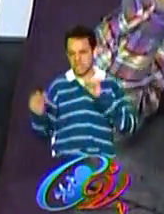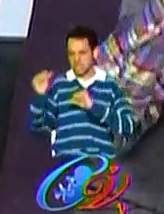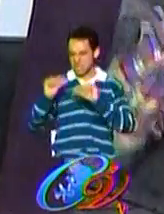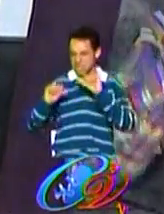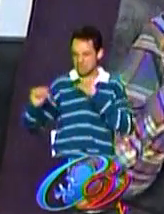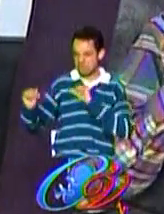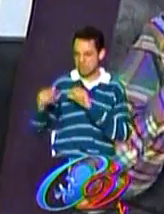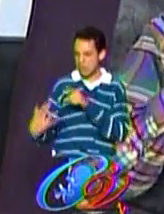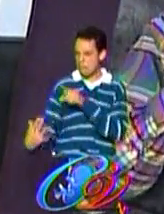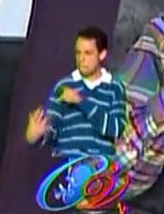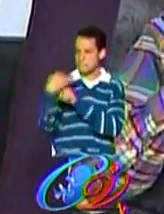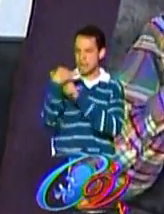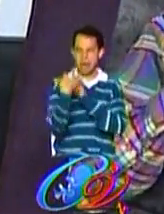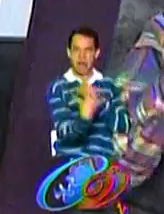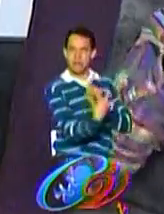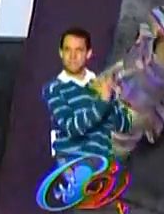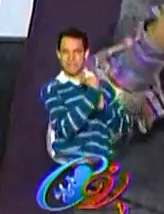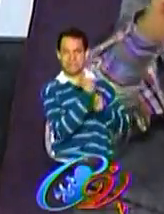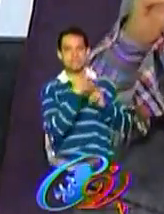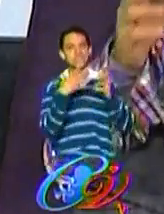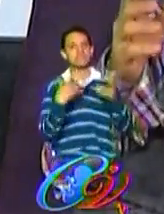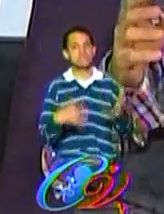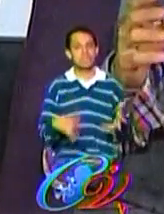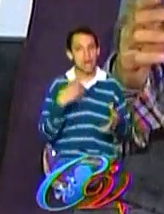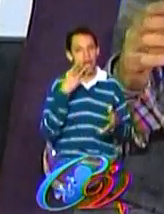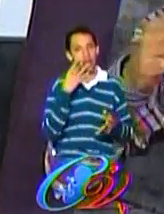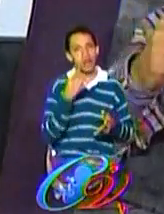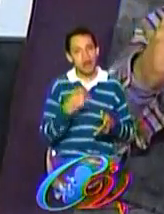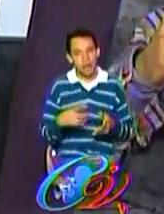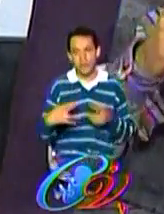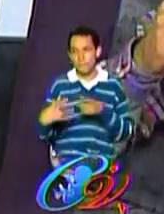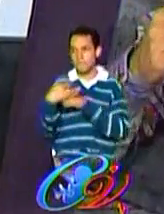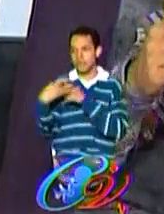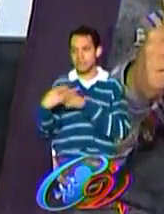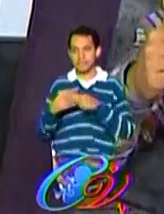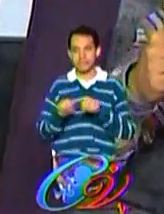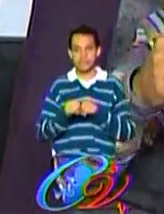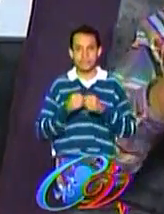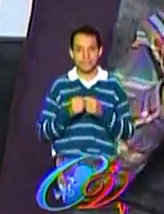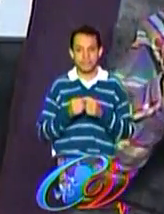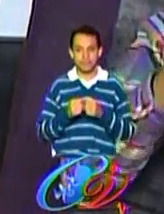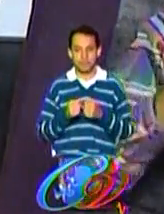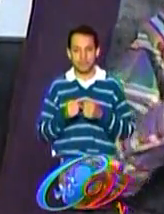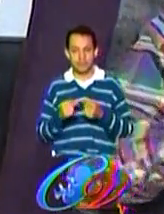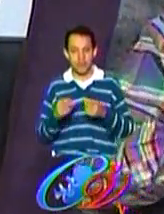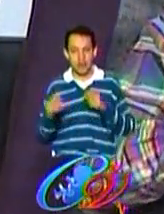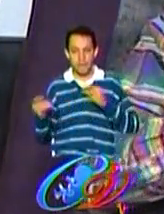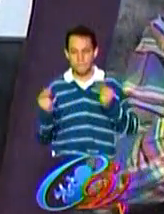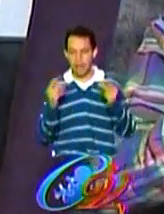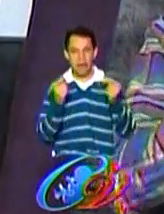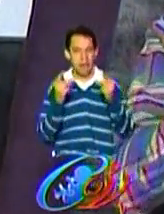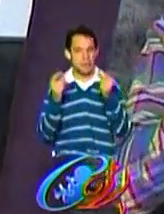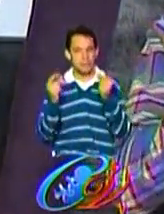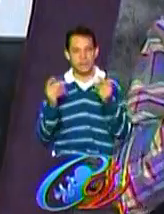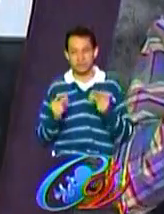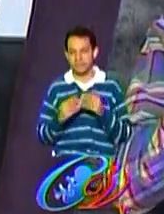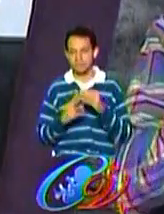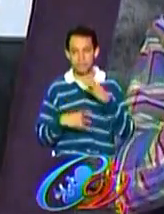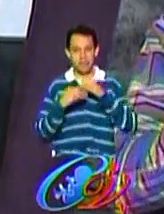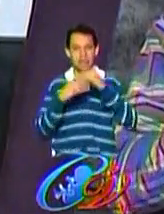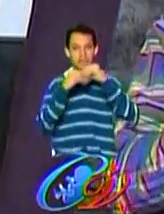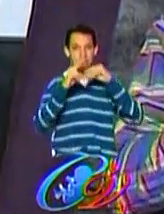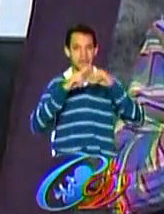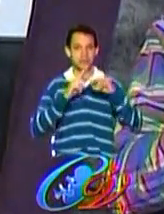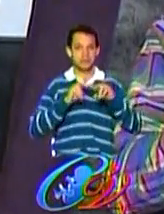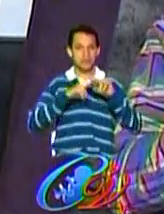están llegando al organismo y están desencadenando, están acelerando una serie de procesos patológicos.